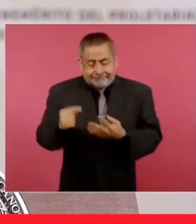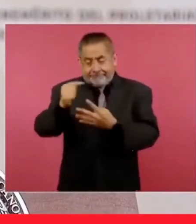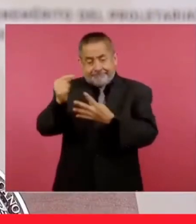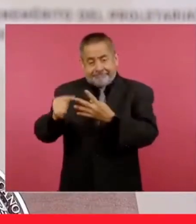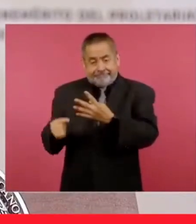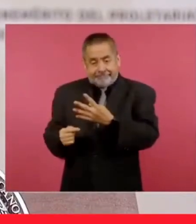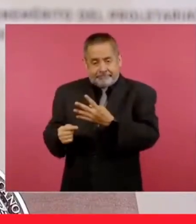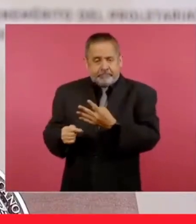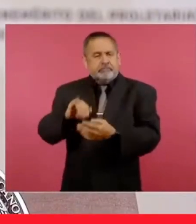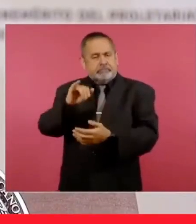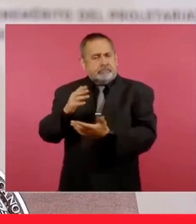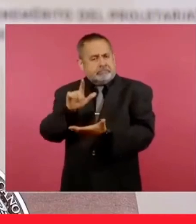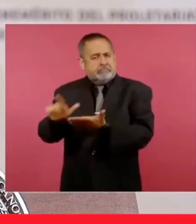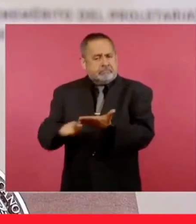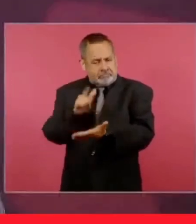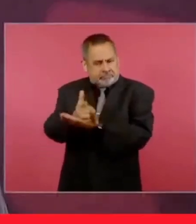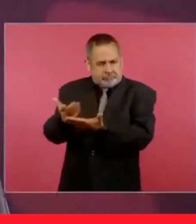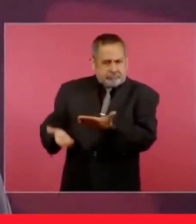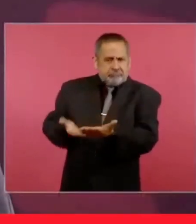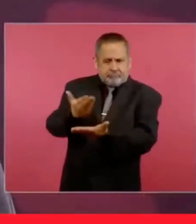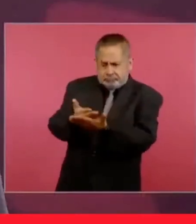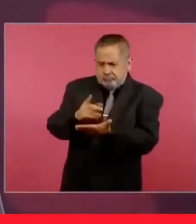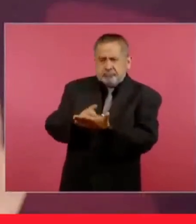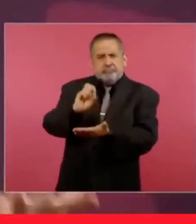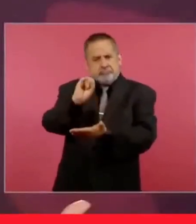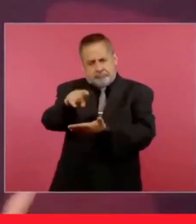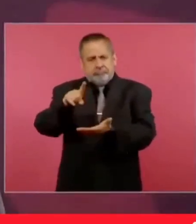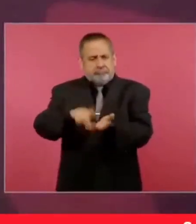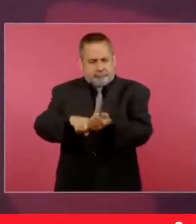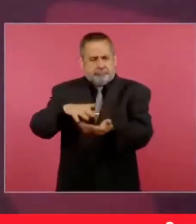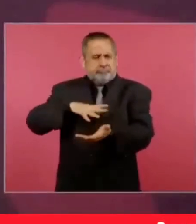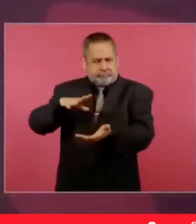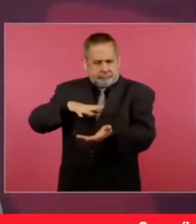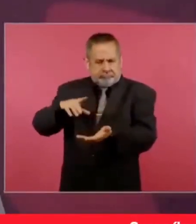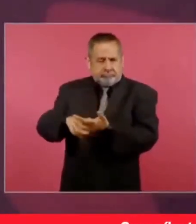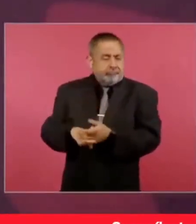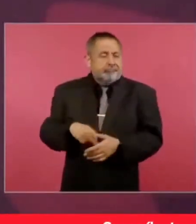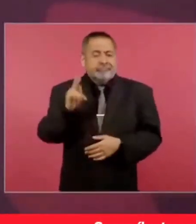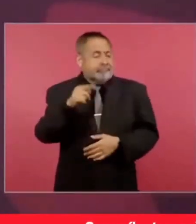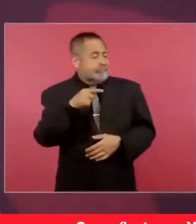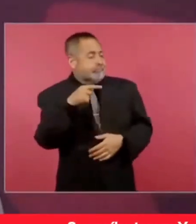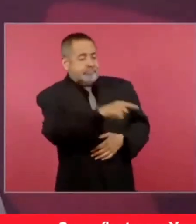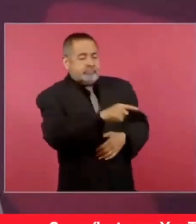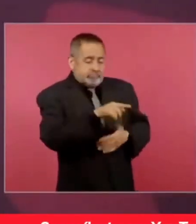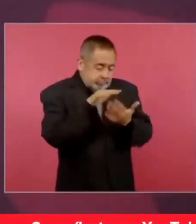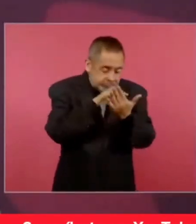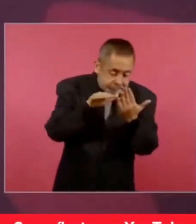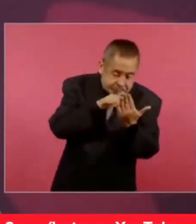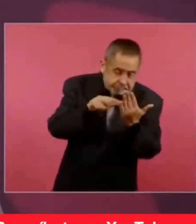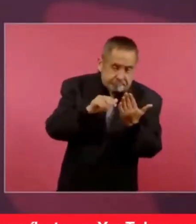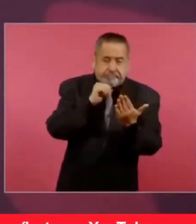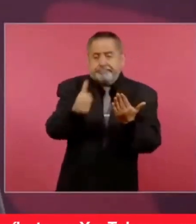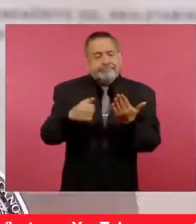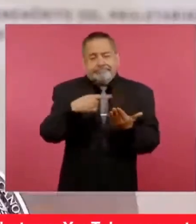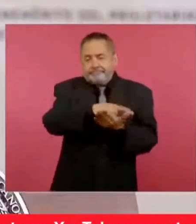sí dice la reforma, pero parece que no la leyeron, no se informaron,